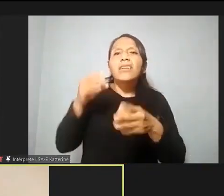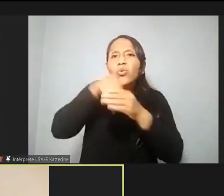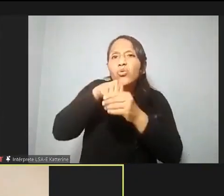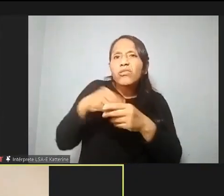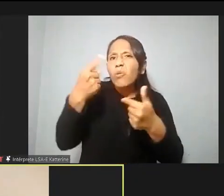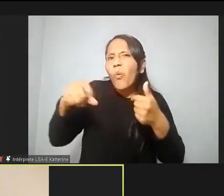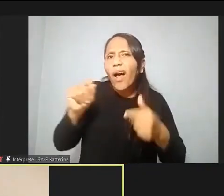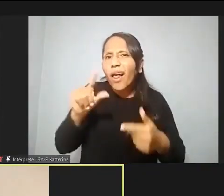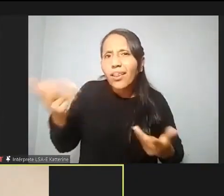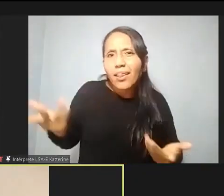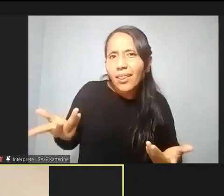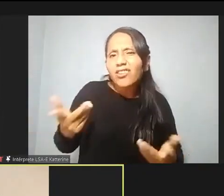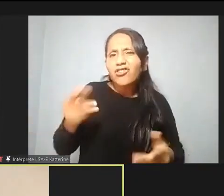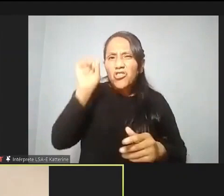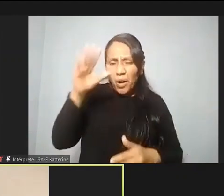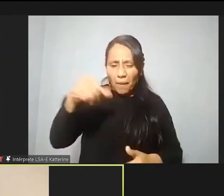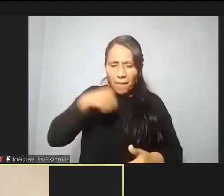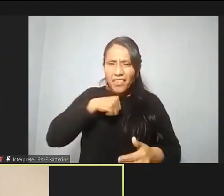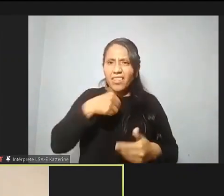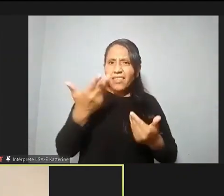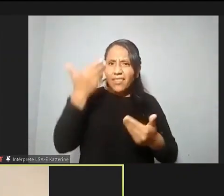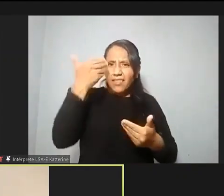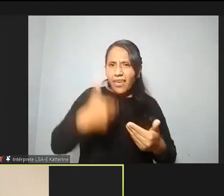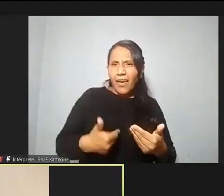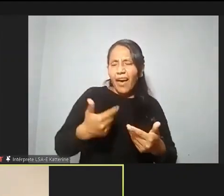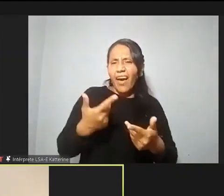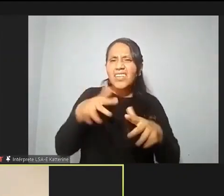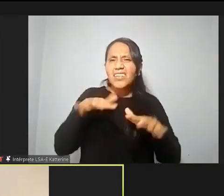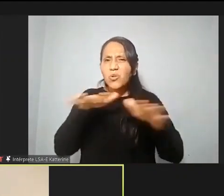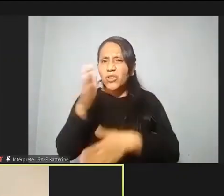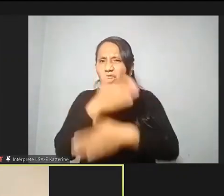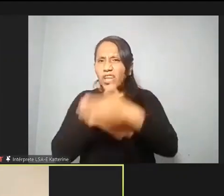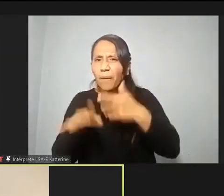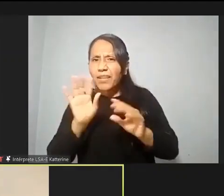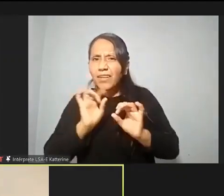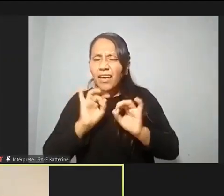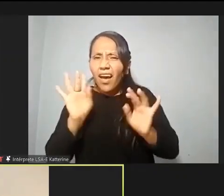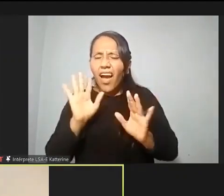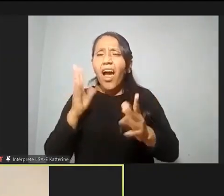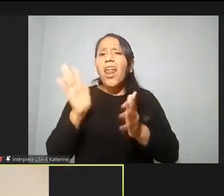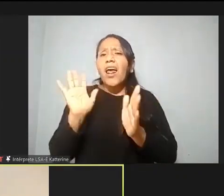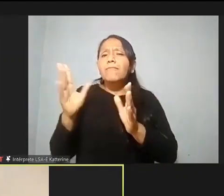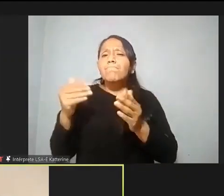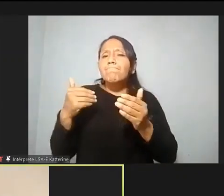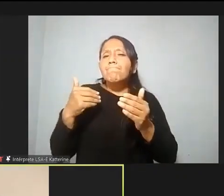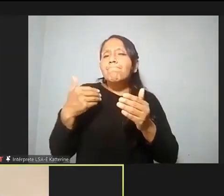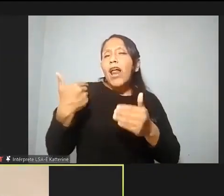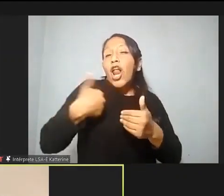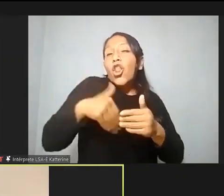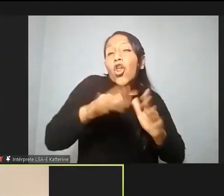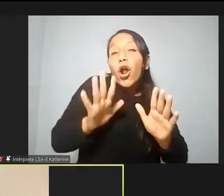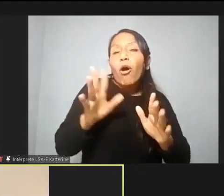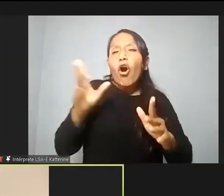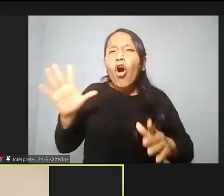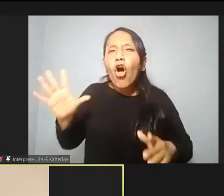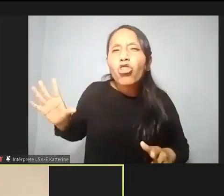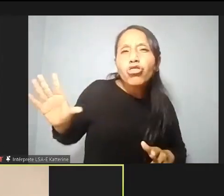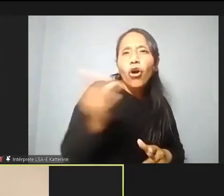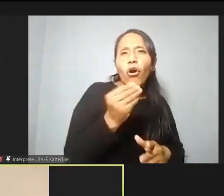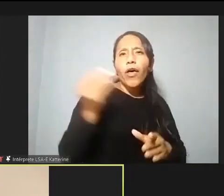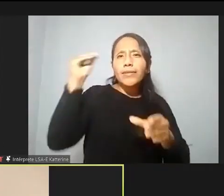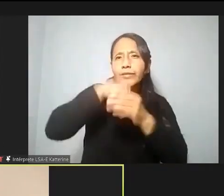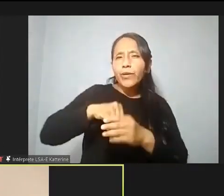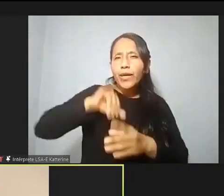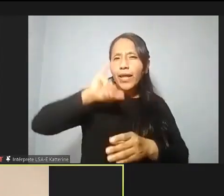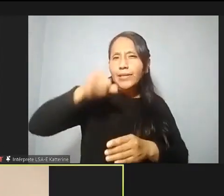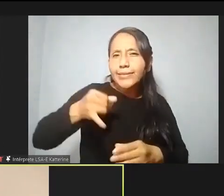Si solo de las identidades y situaciones de discapacidad que más se acercan a la norma, o si realmente están todas incluidas.